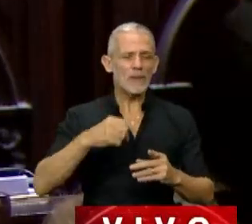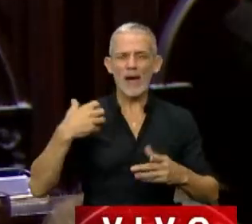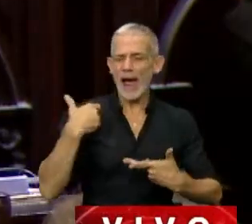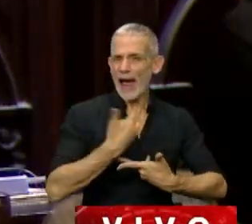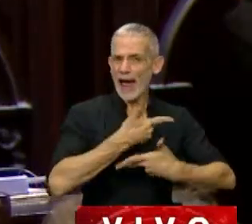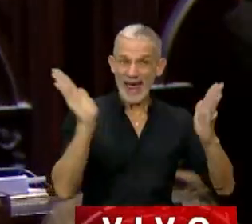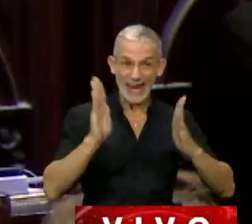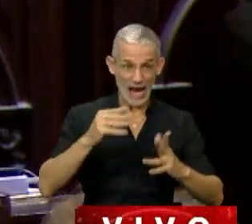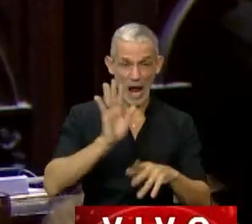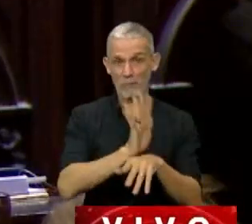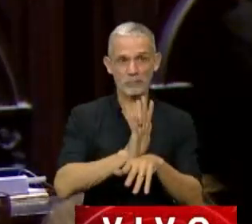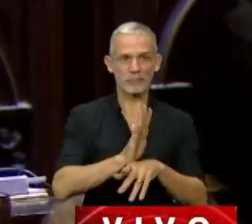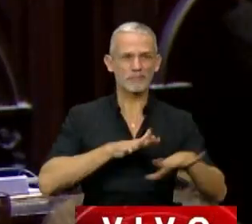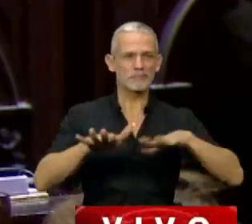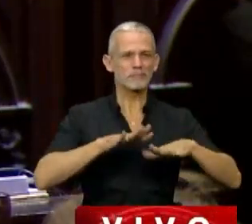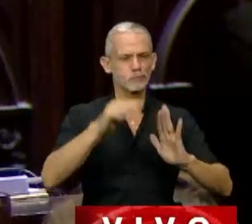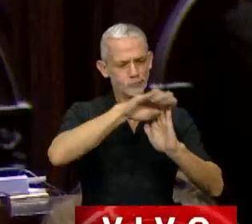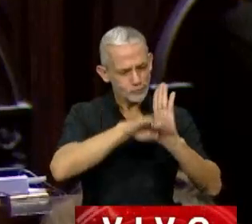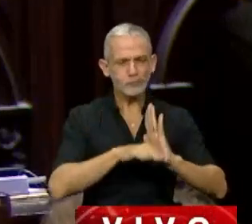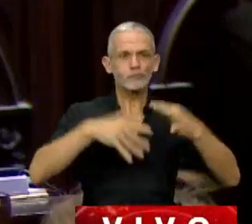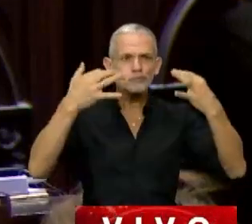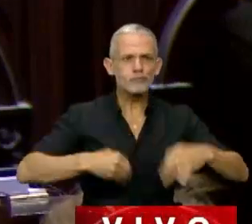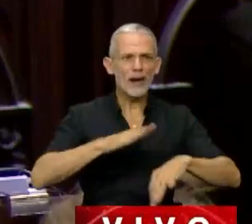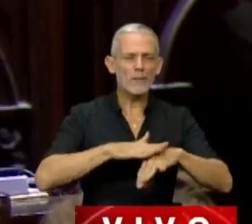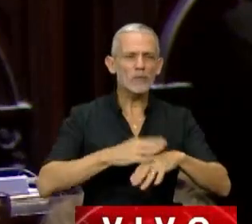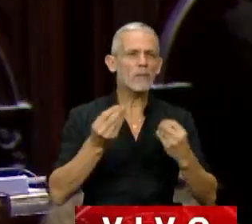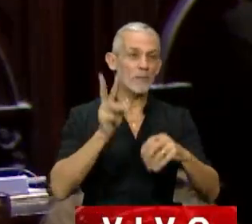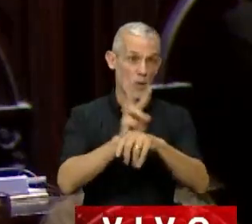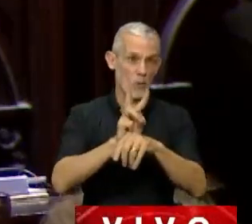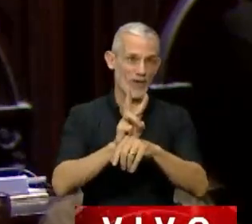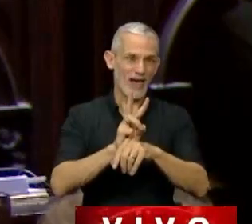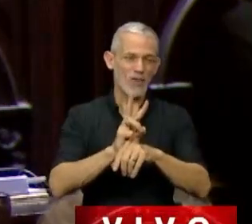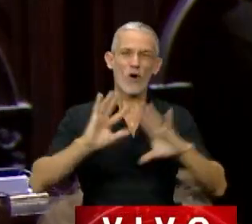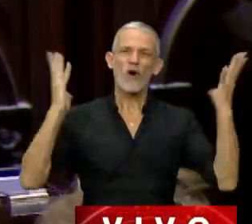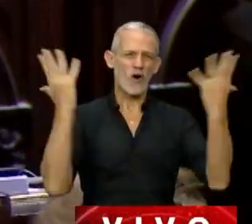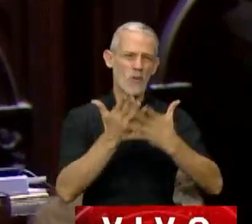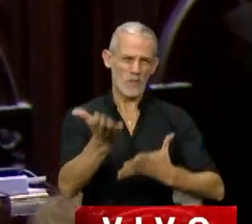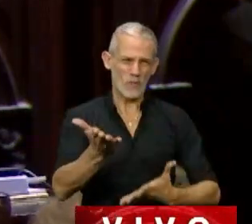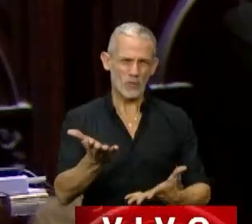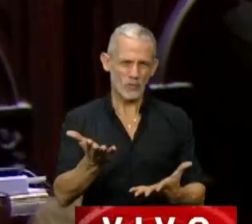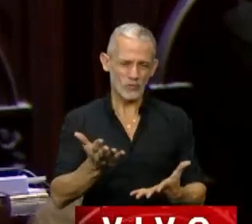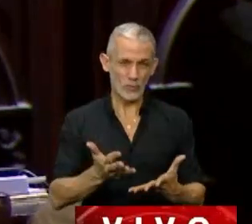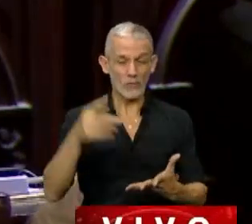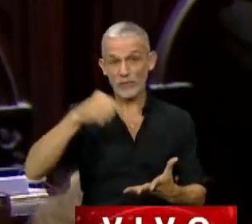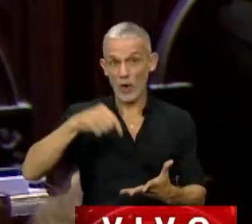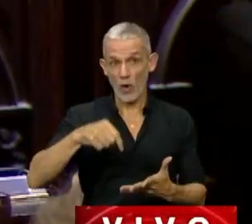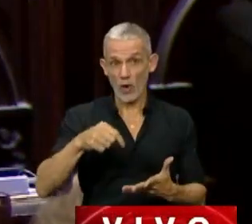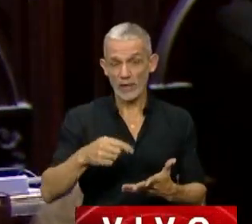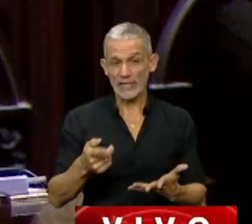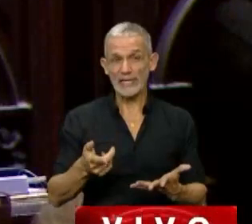presidente, porque estamos generando acciones responsables y concretas en el cuidado de nuestro planeta, de nuestra tierra. Hoy